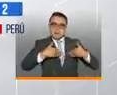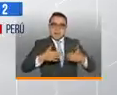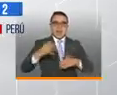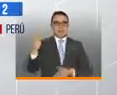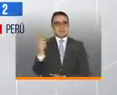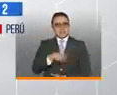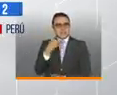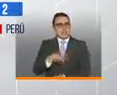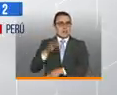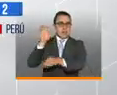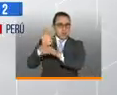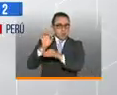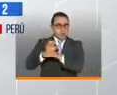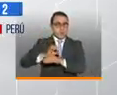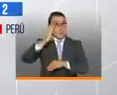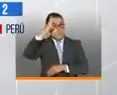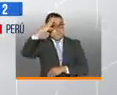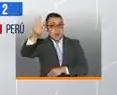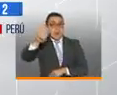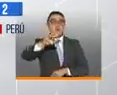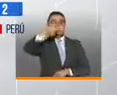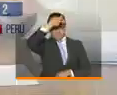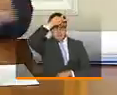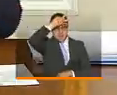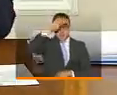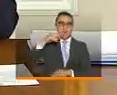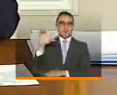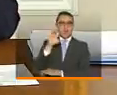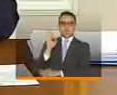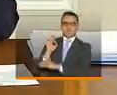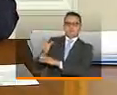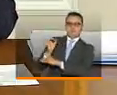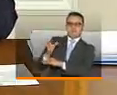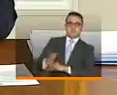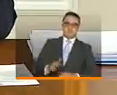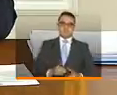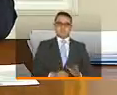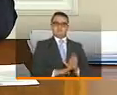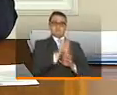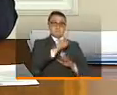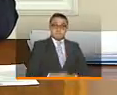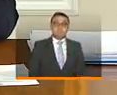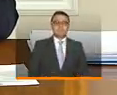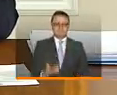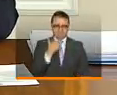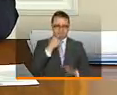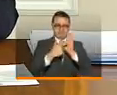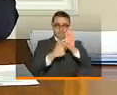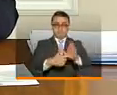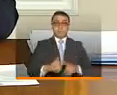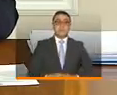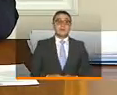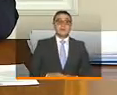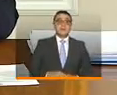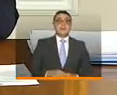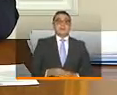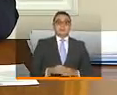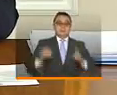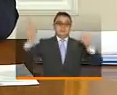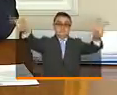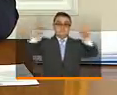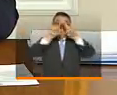Chile, Ecuador, México y Perú. Y por supuesto también destacar lo siguiente, y es el cuadro general